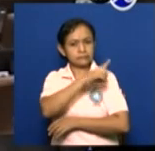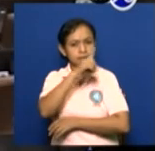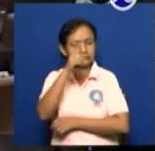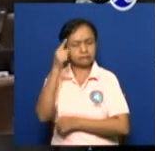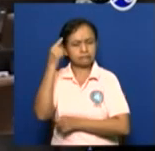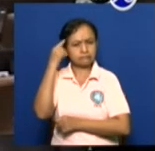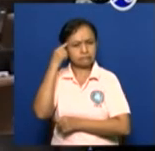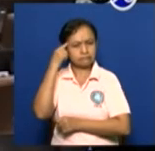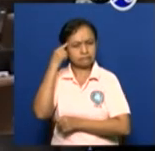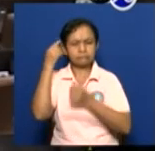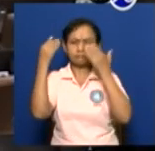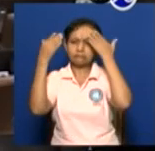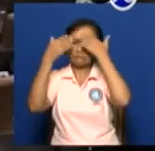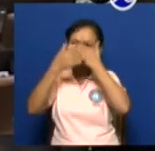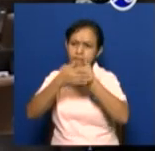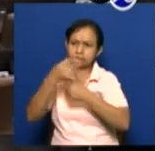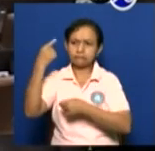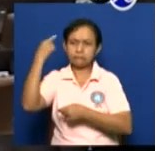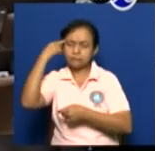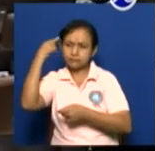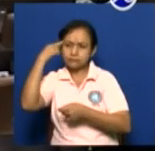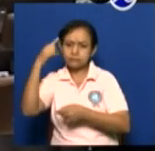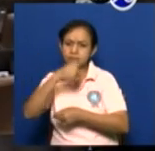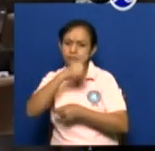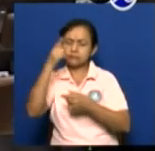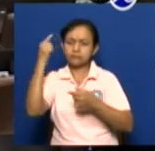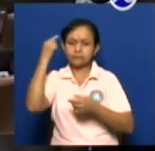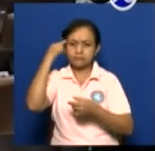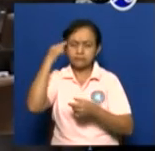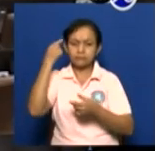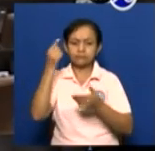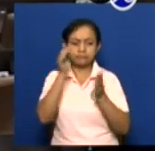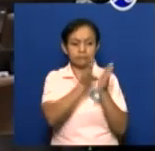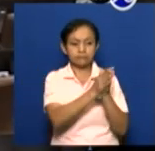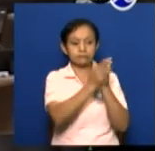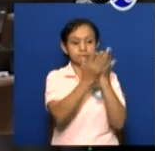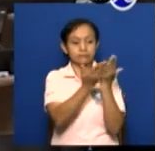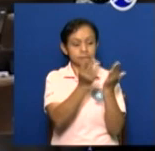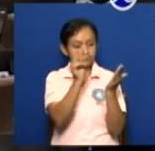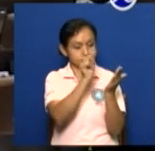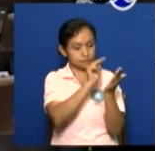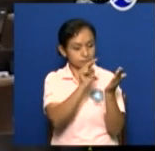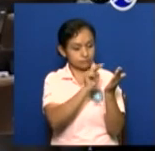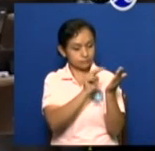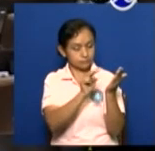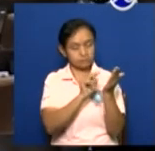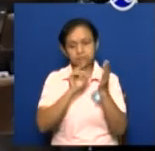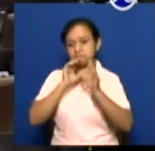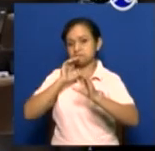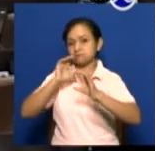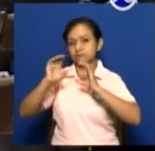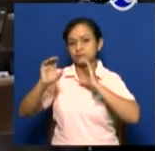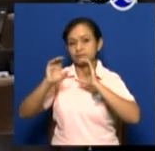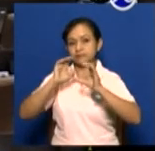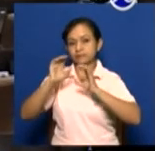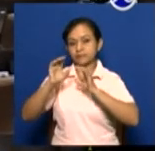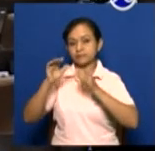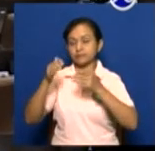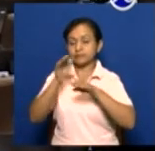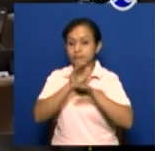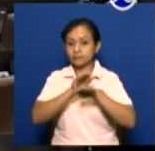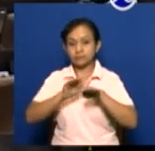y noches de reflexión, lectura de textos, conversaciones, pero sobre